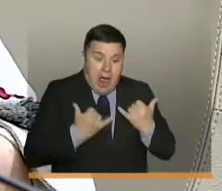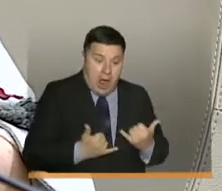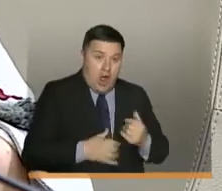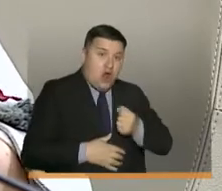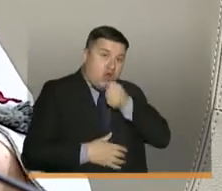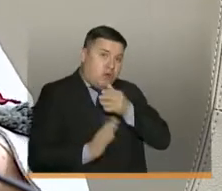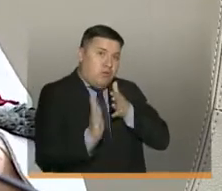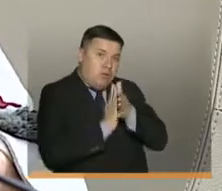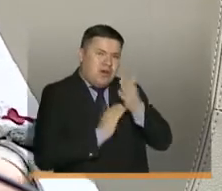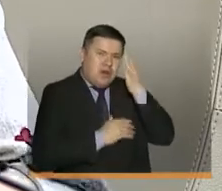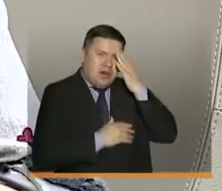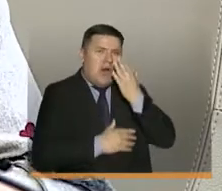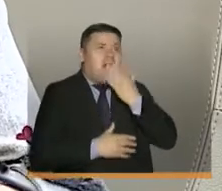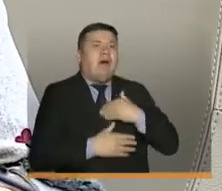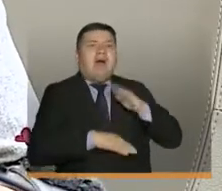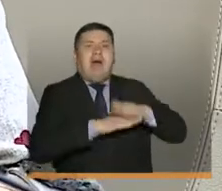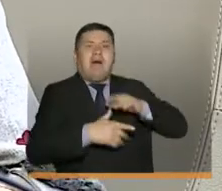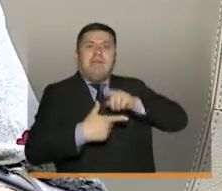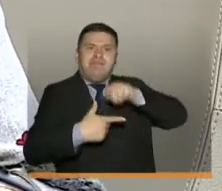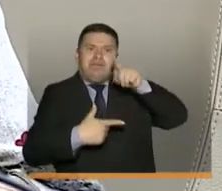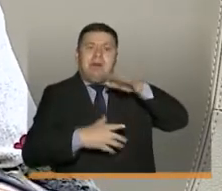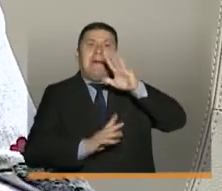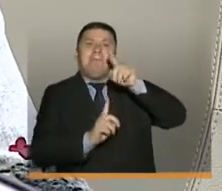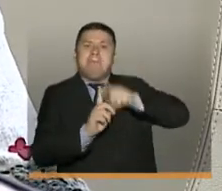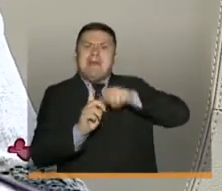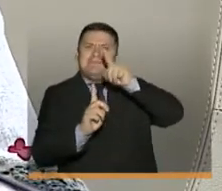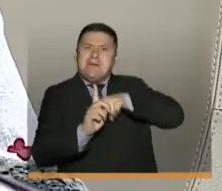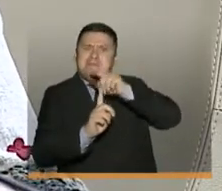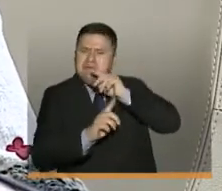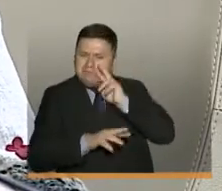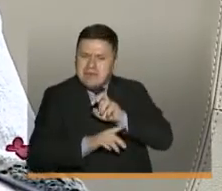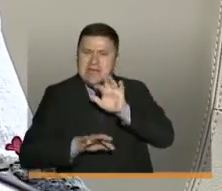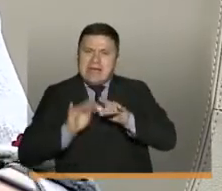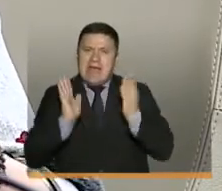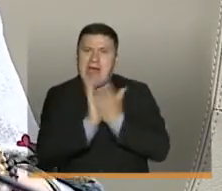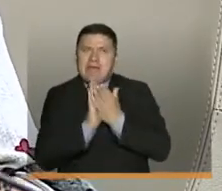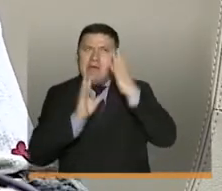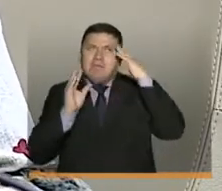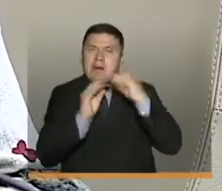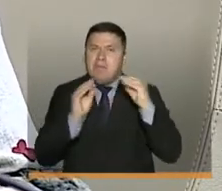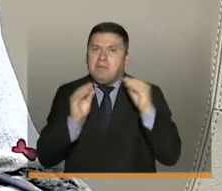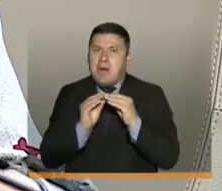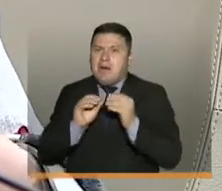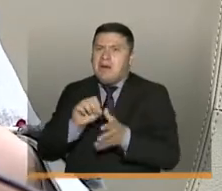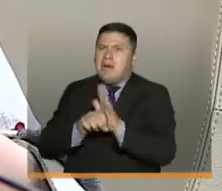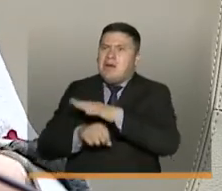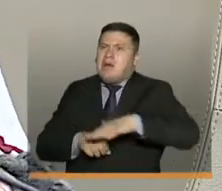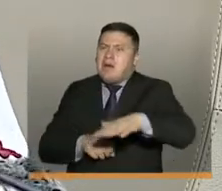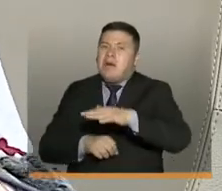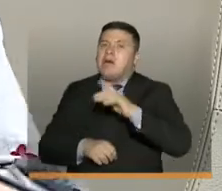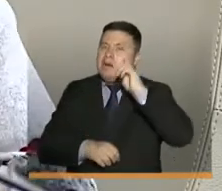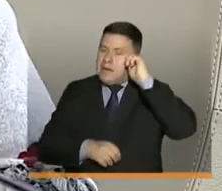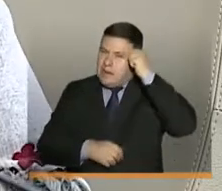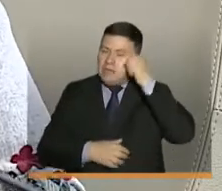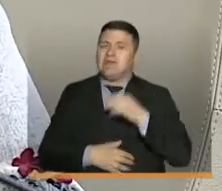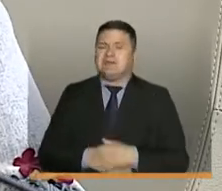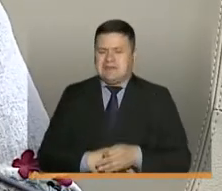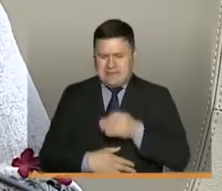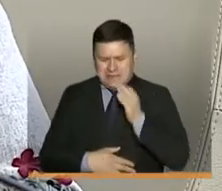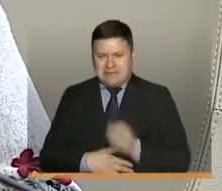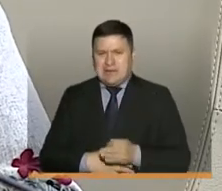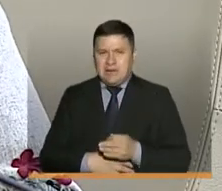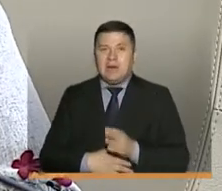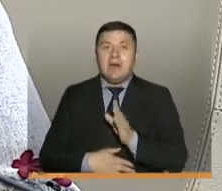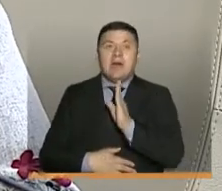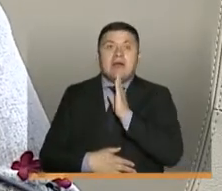hoy va la evolución epidemiológica. Iremos mes a mes revisando con las secretarías de educación cómo se dan las condiciones y recordemos que siempre es con